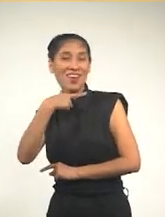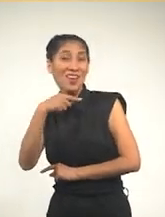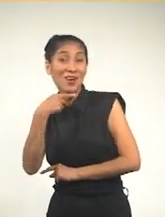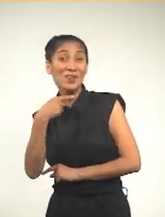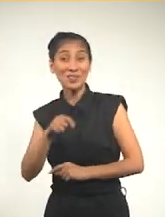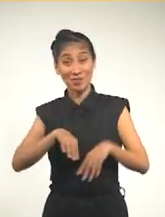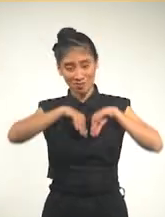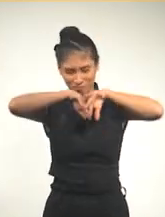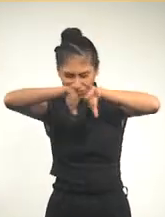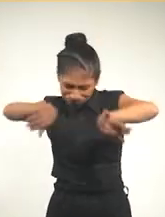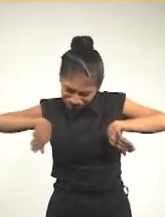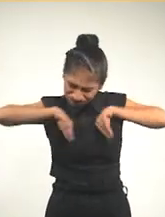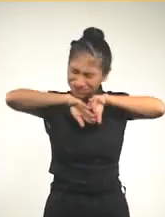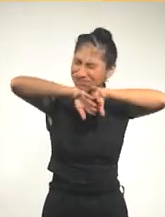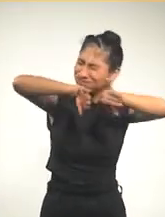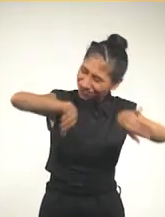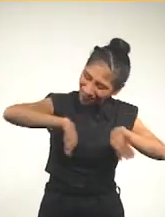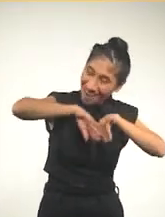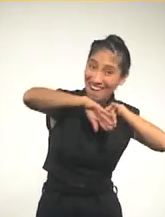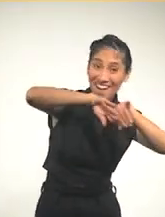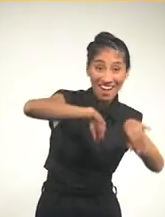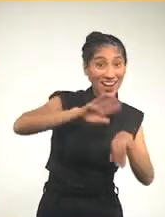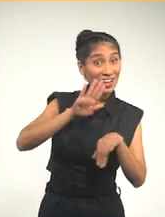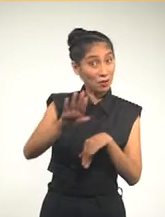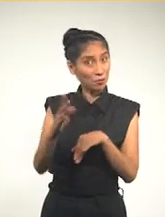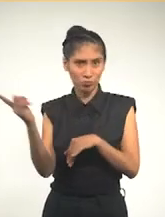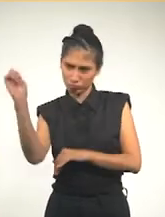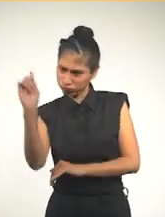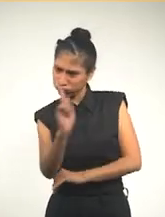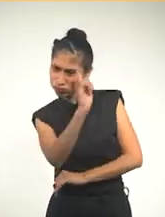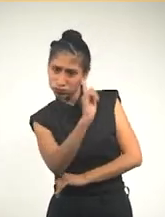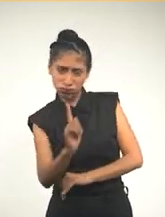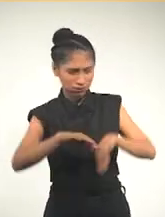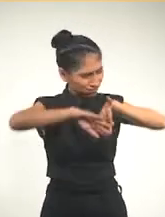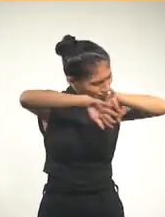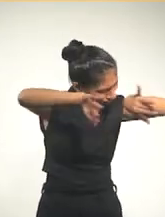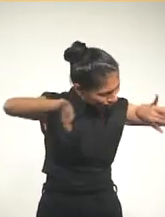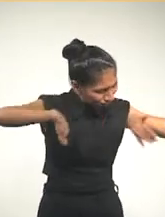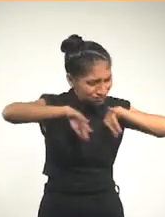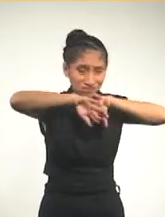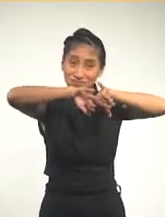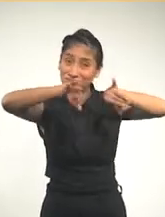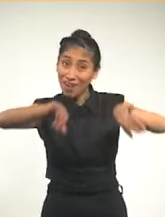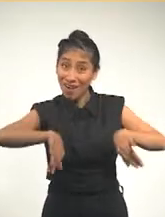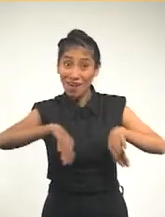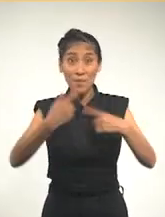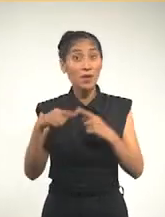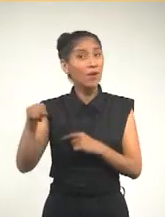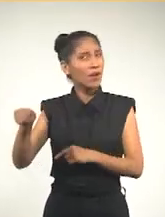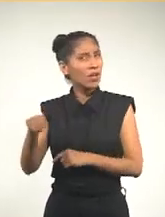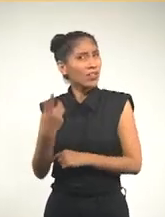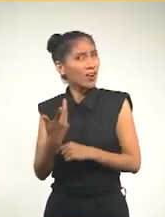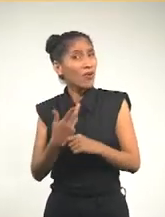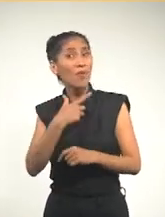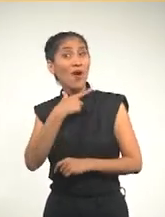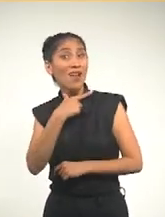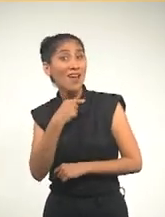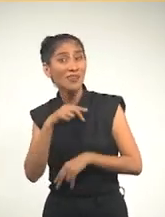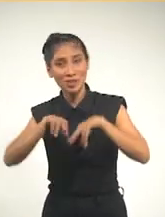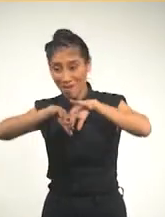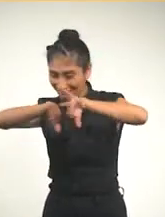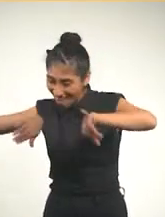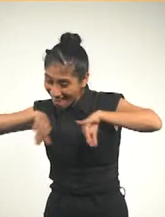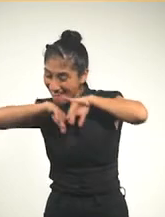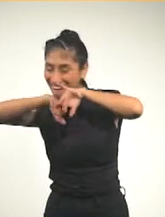bañarse en el río Nanay cada vez que bajaba su caudal. Pero no solo le gustaba porque